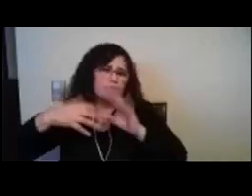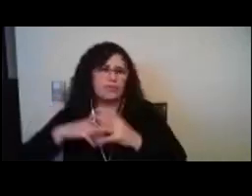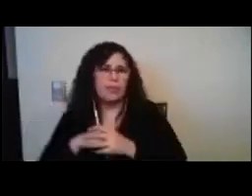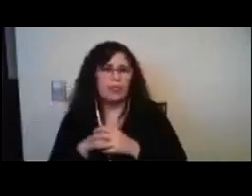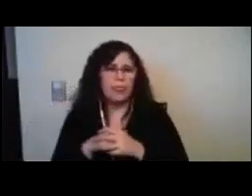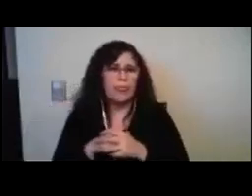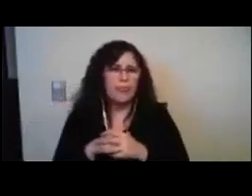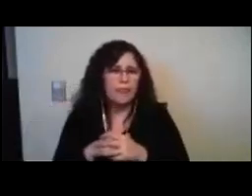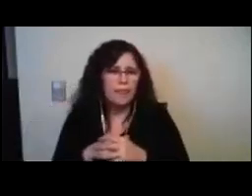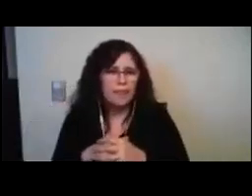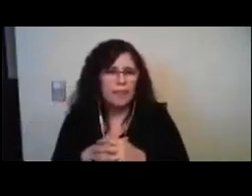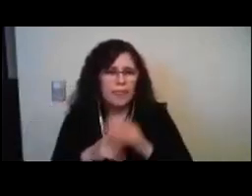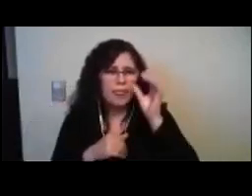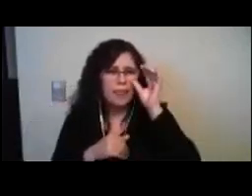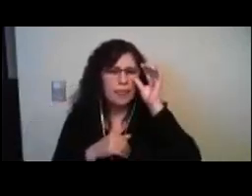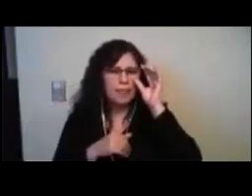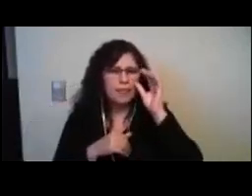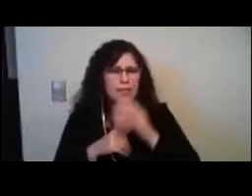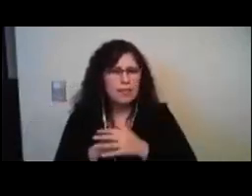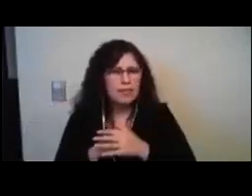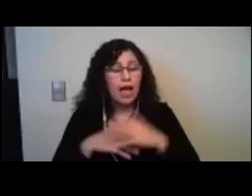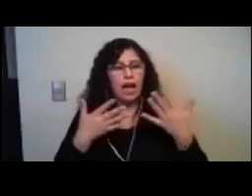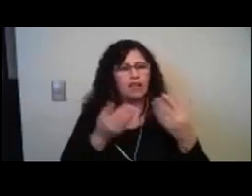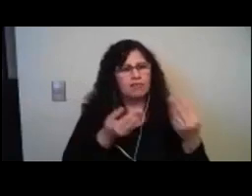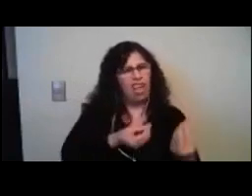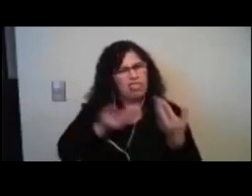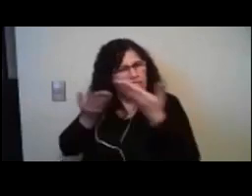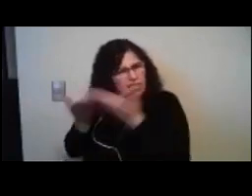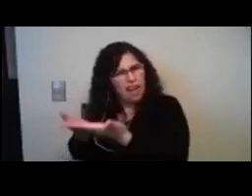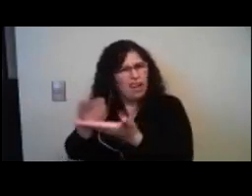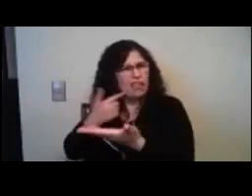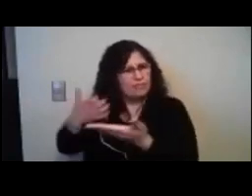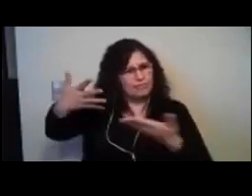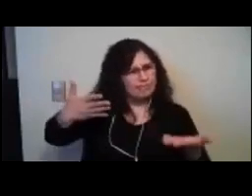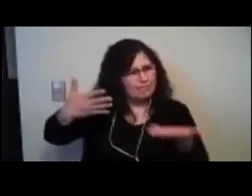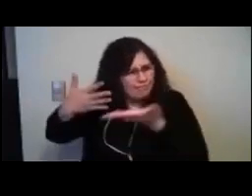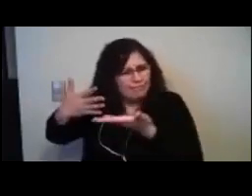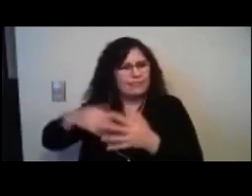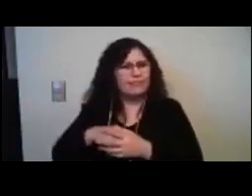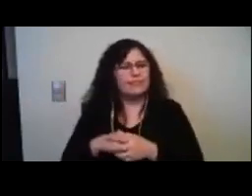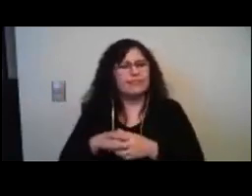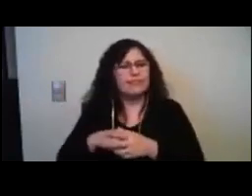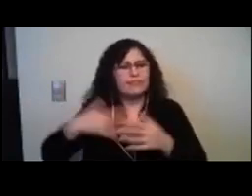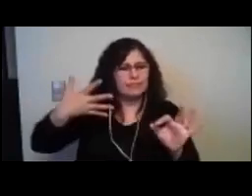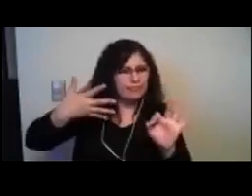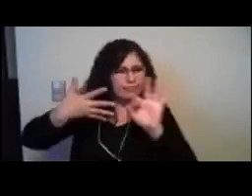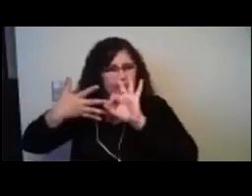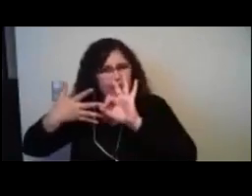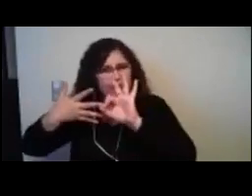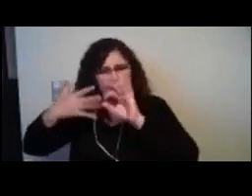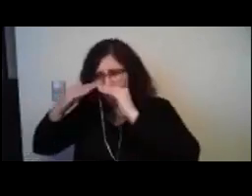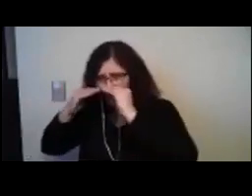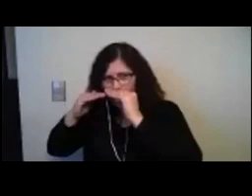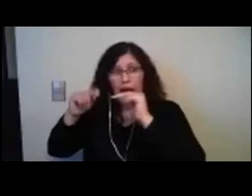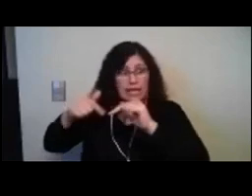anandamina, como 2 o 3, ¿ya? Que le envía este elemento químico, ¿ya? A esta neurona para regularla, ¿ya?